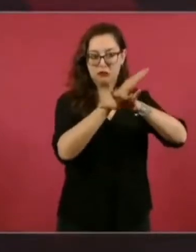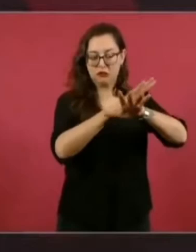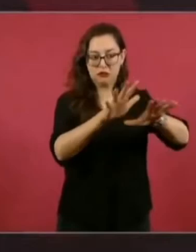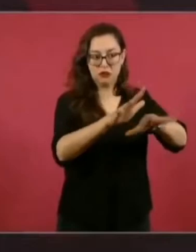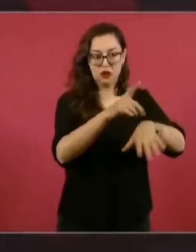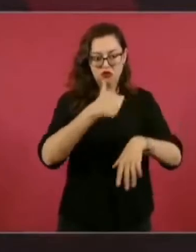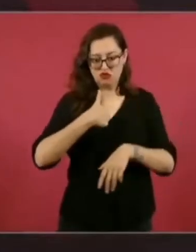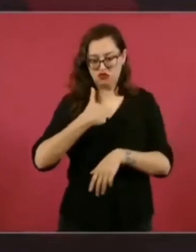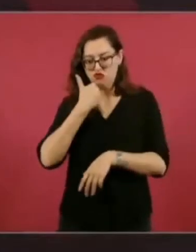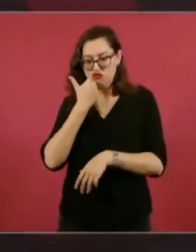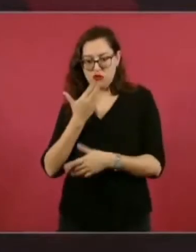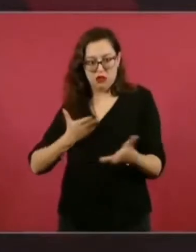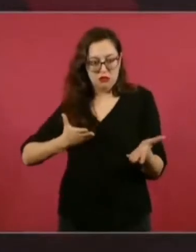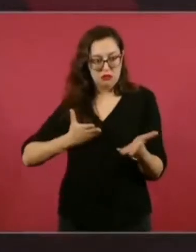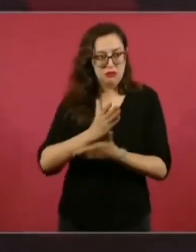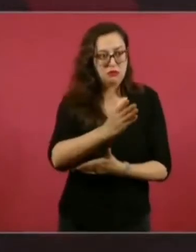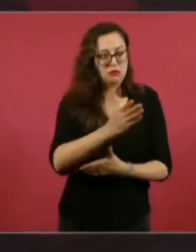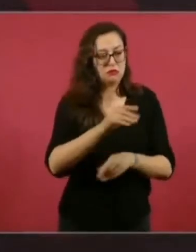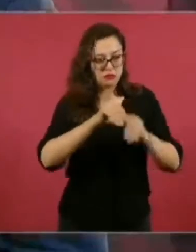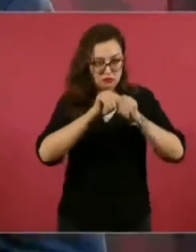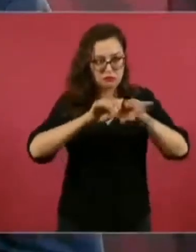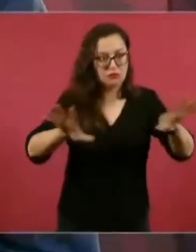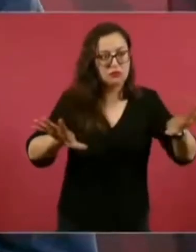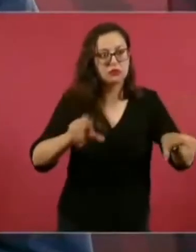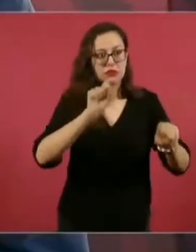el licenciado Sabludowski,